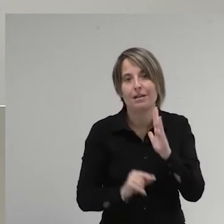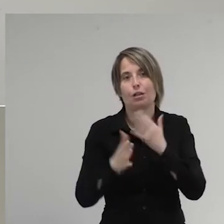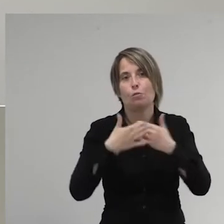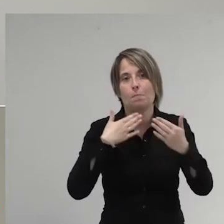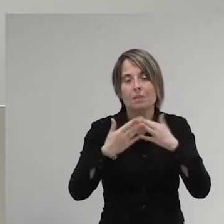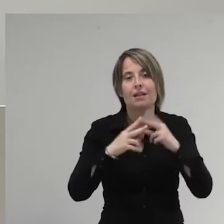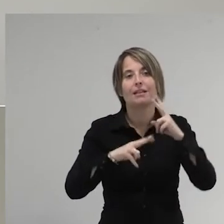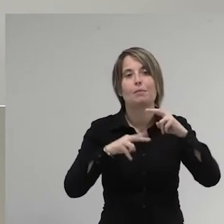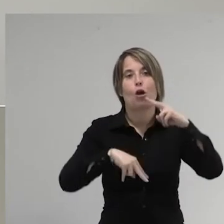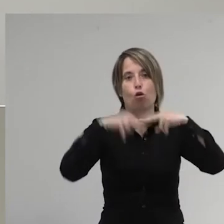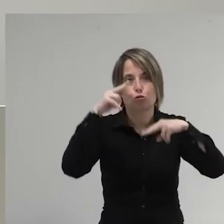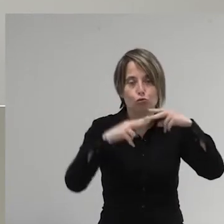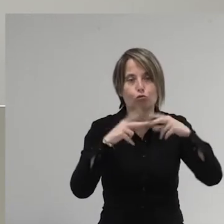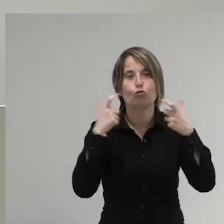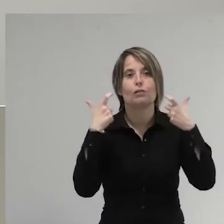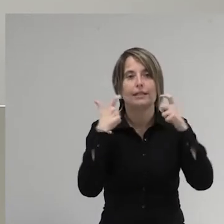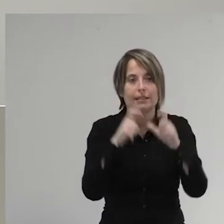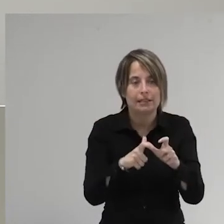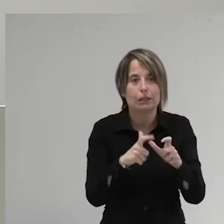nichos de construcción,